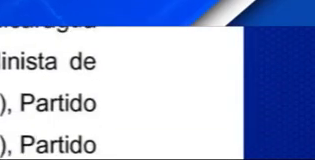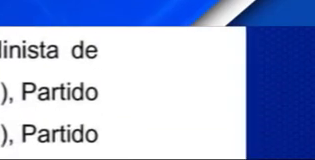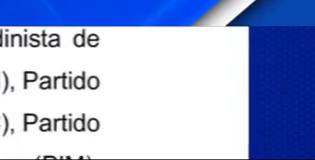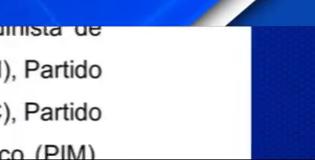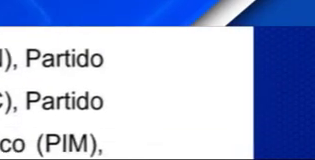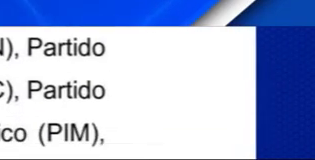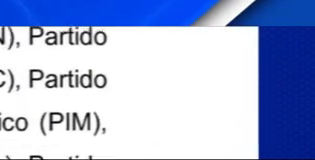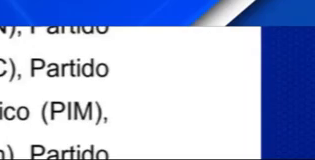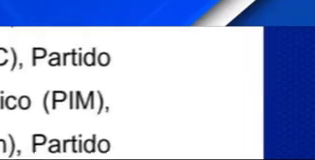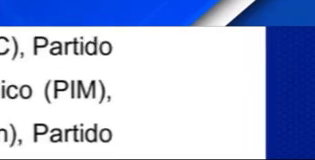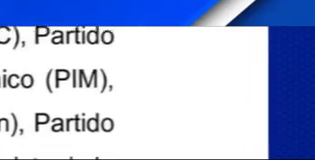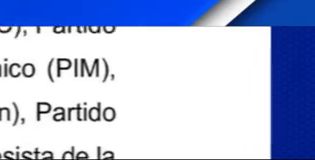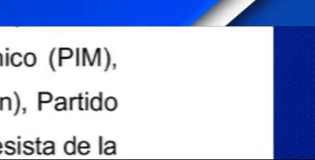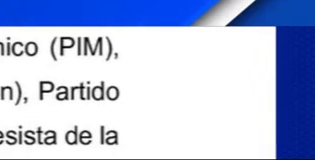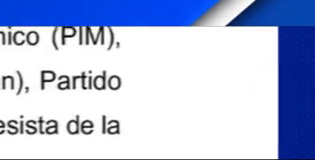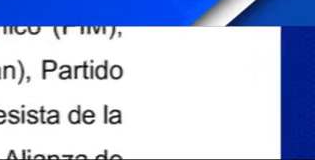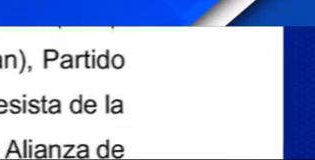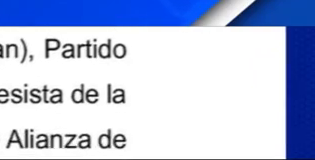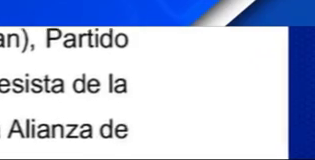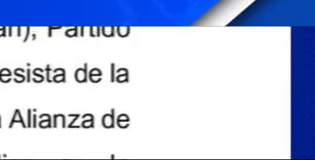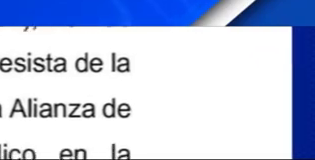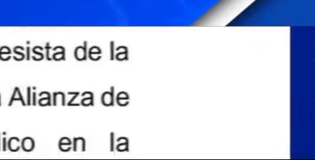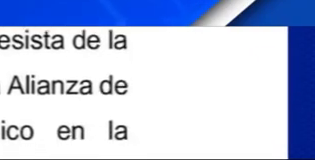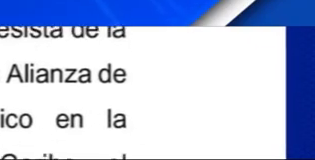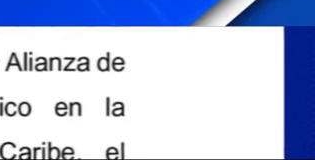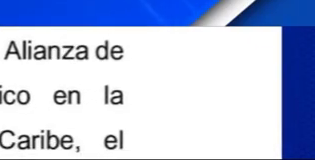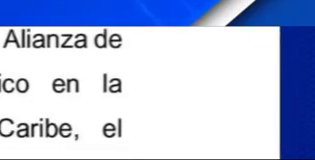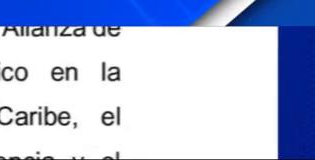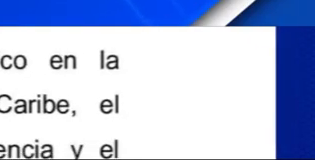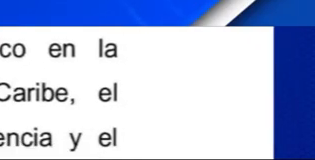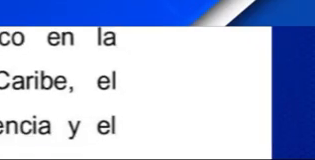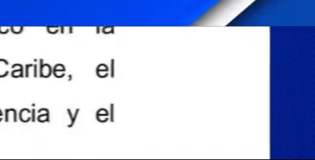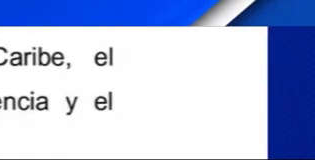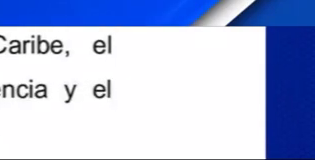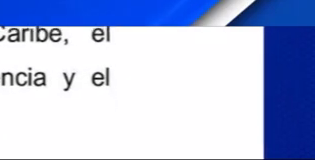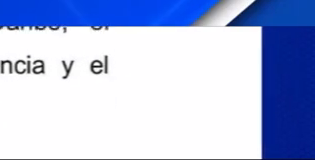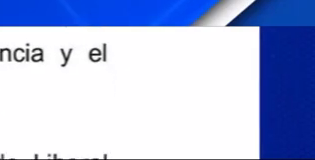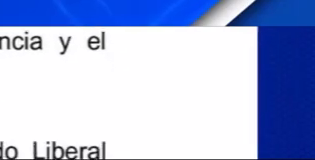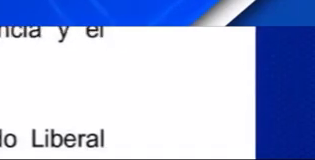noviembre del 2022. Para Noticias 12, Gabriela Solórzano.